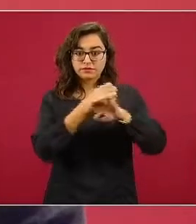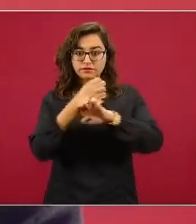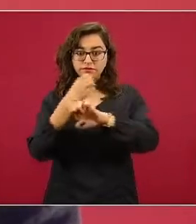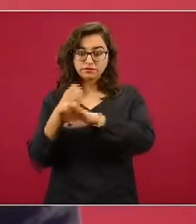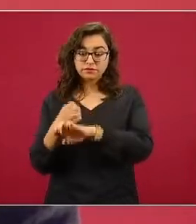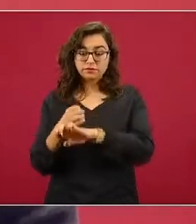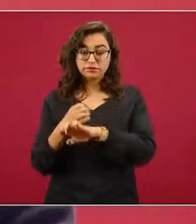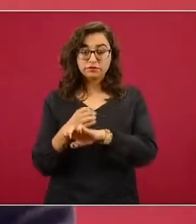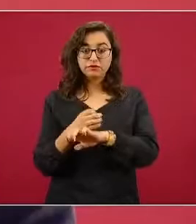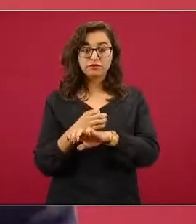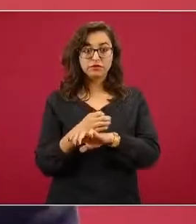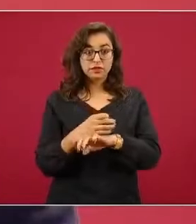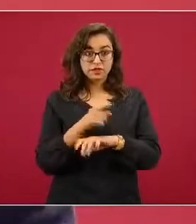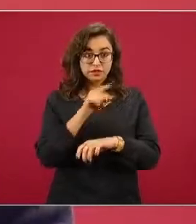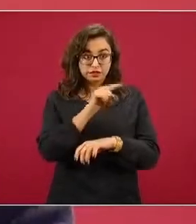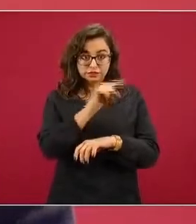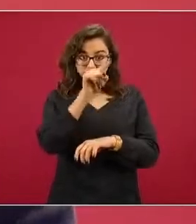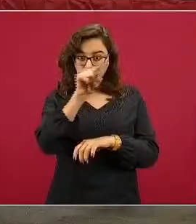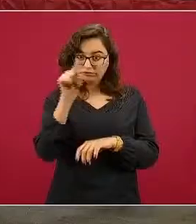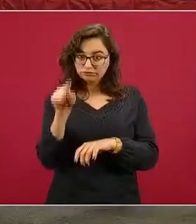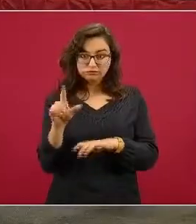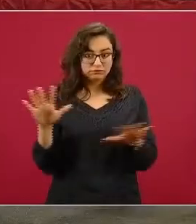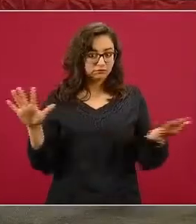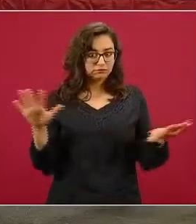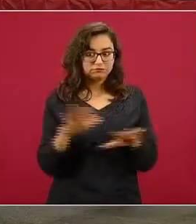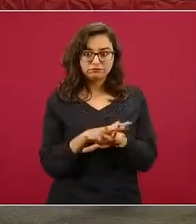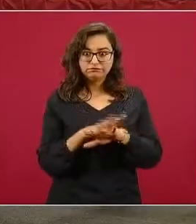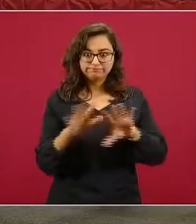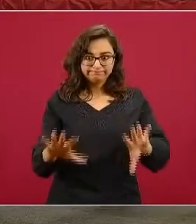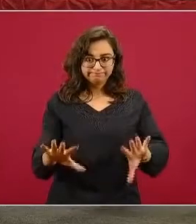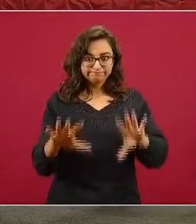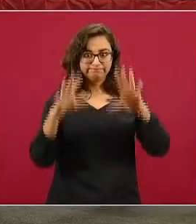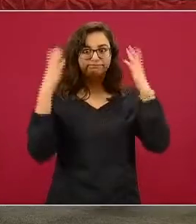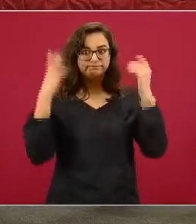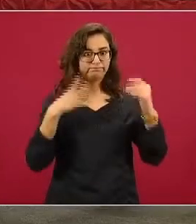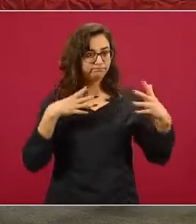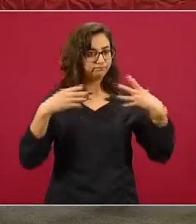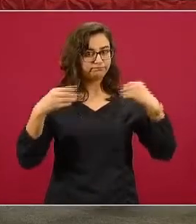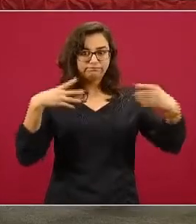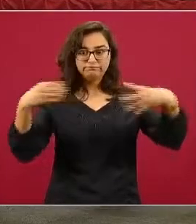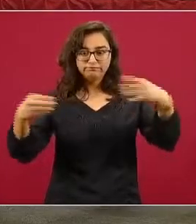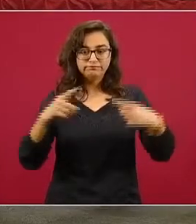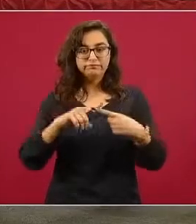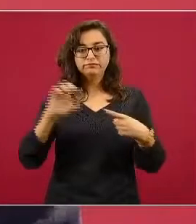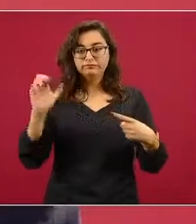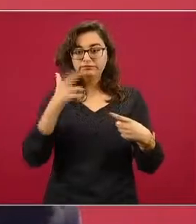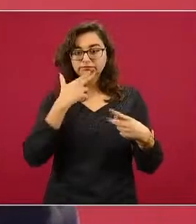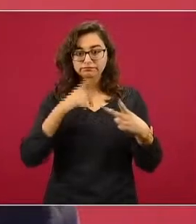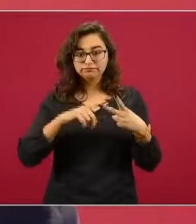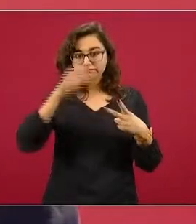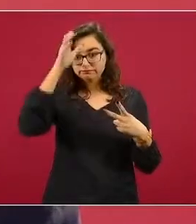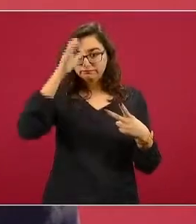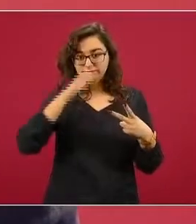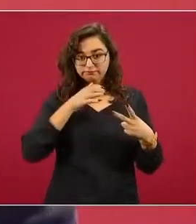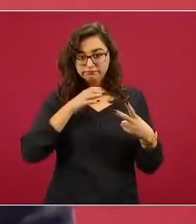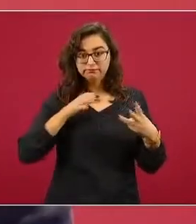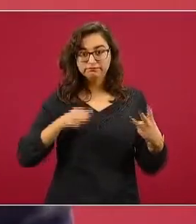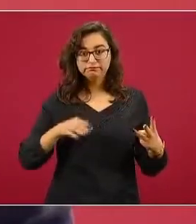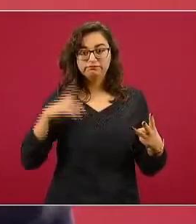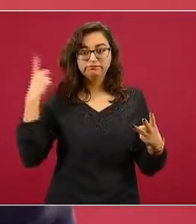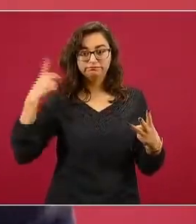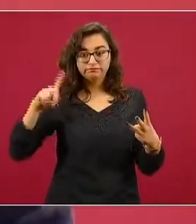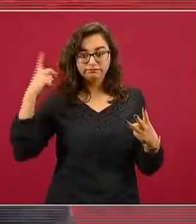cambio. Estas entidades federativas las hemos enunciado, las hemos presentado. Se trata de Chihuahua, Coahuila,